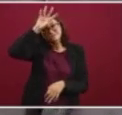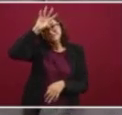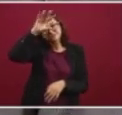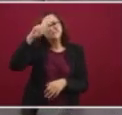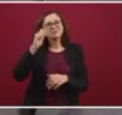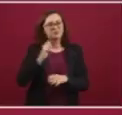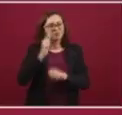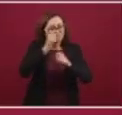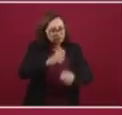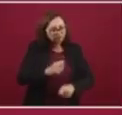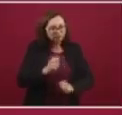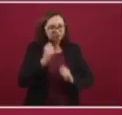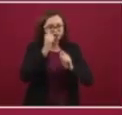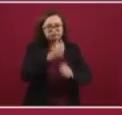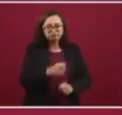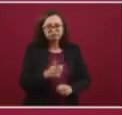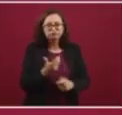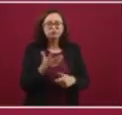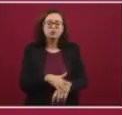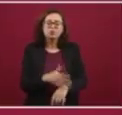significa crear